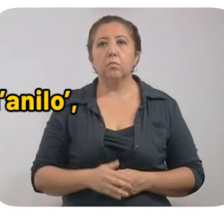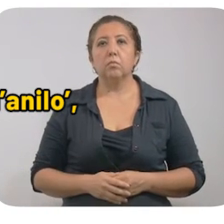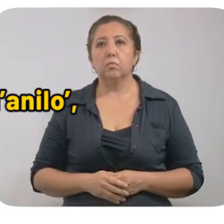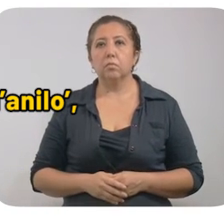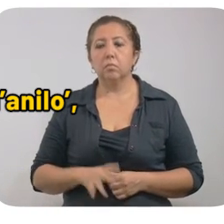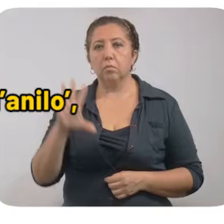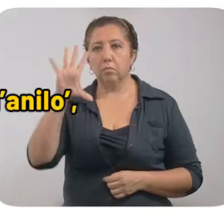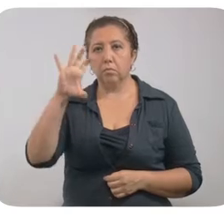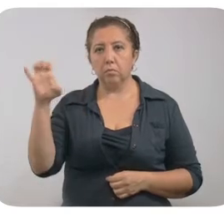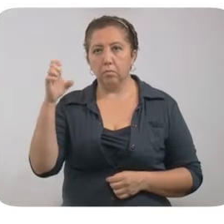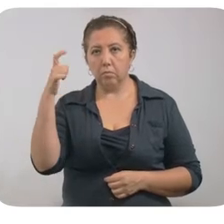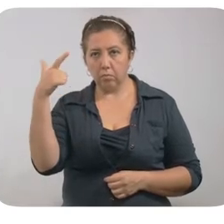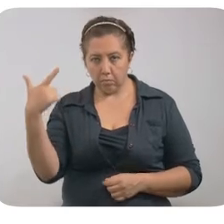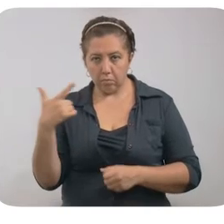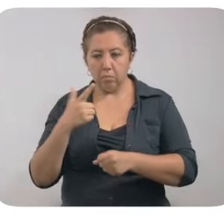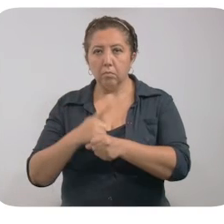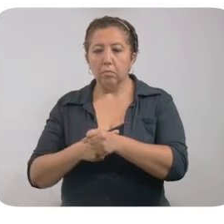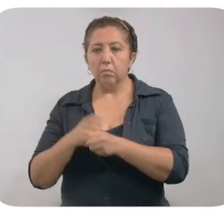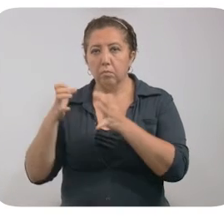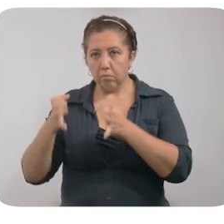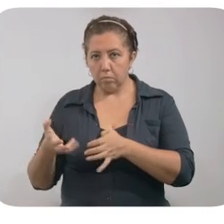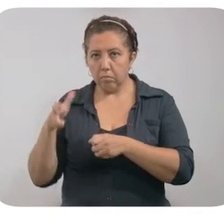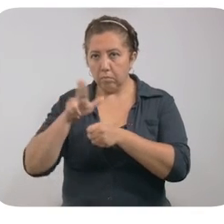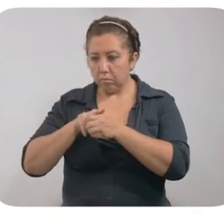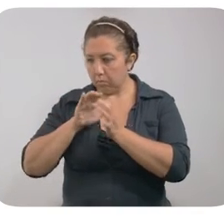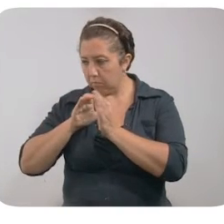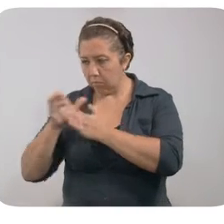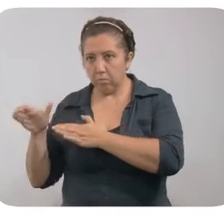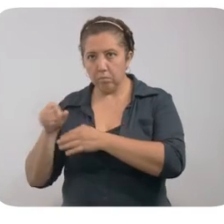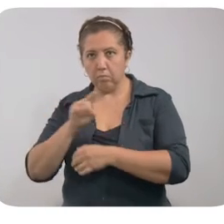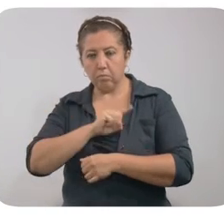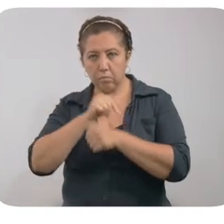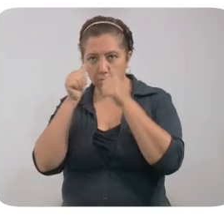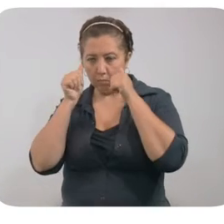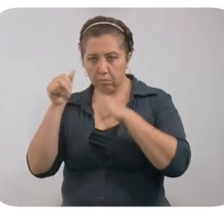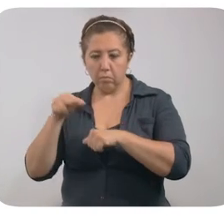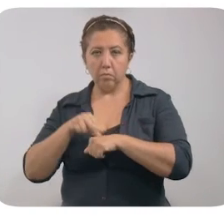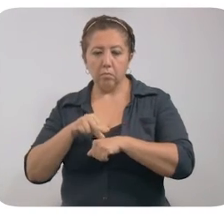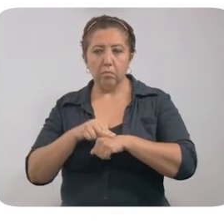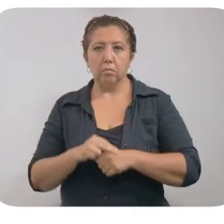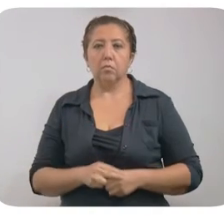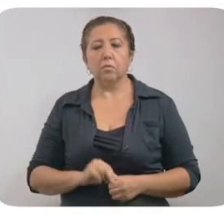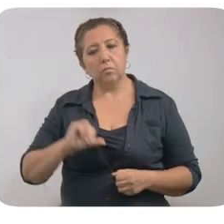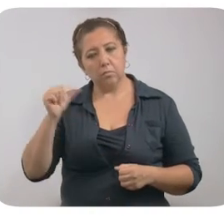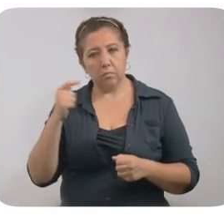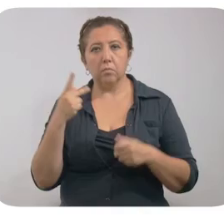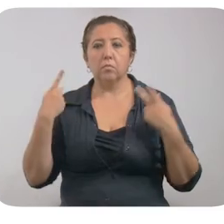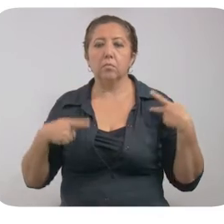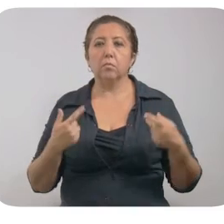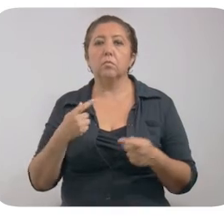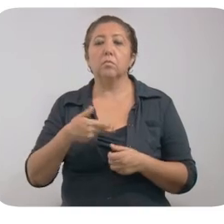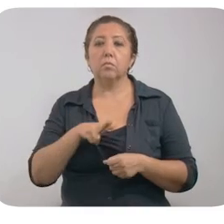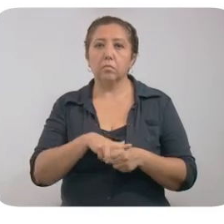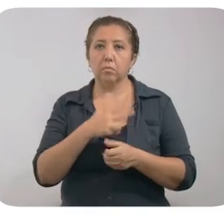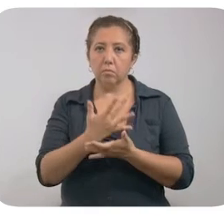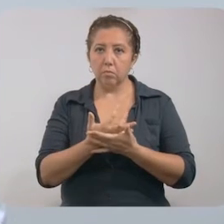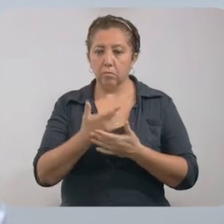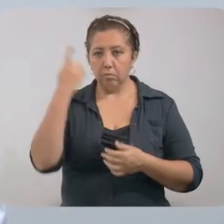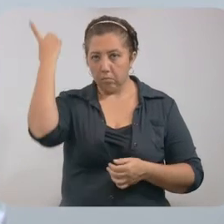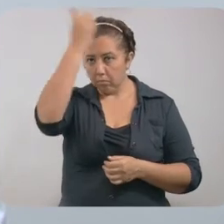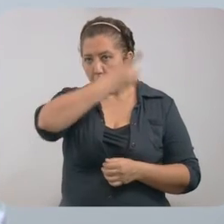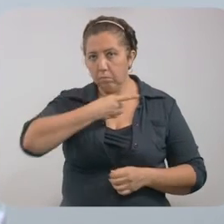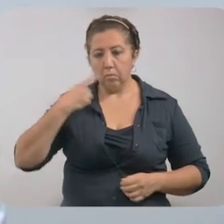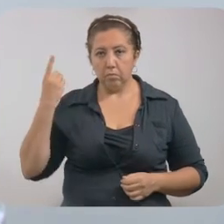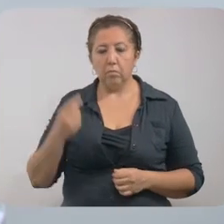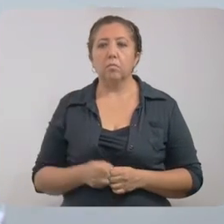presentan síntomas leves. 507 de los casos confirmados están hospitalizados y en aislamiento total. Hay otros pacientes hospitalizados a la